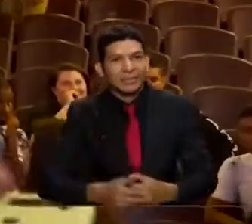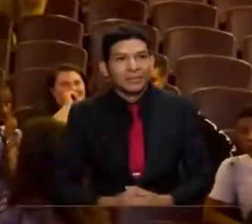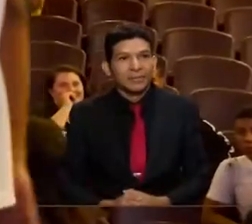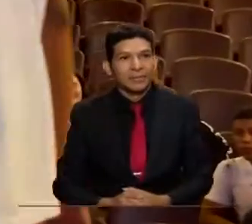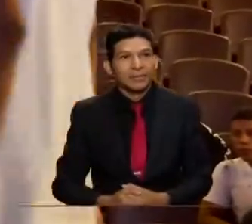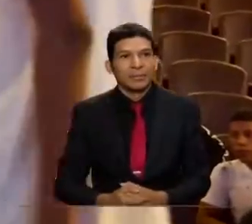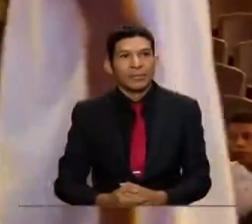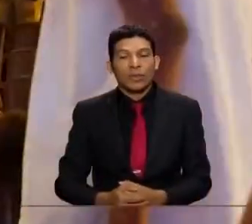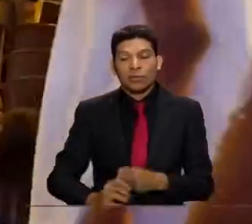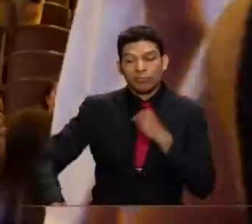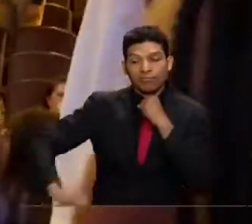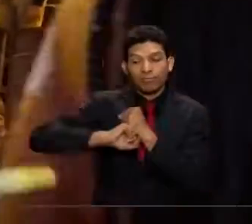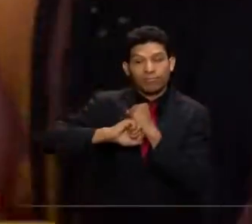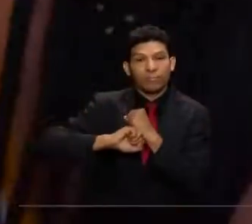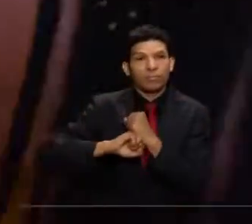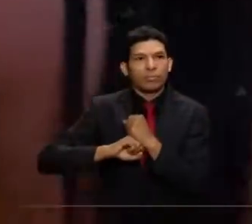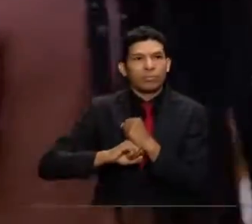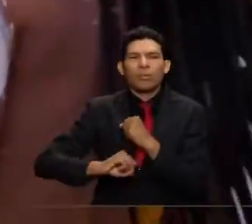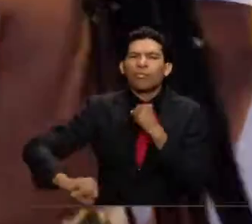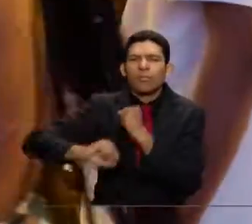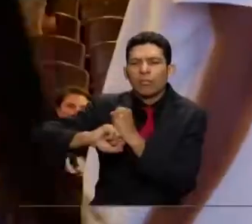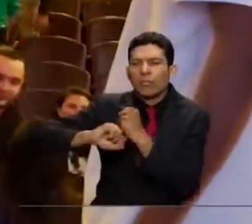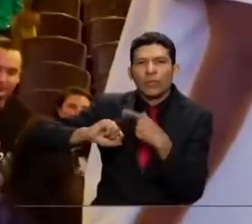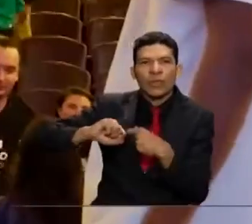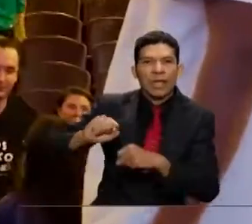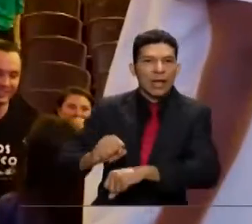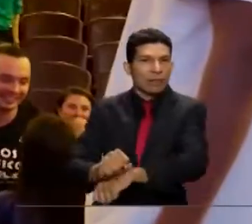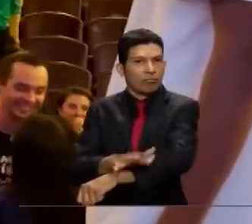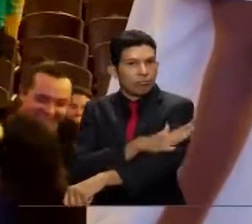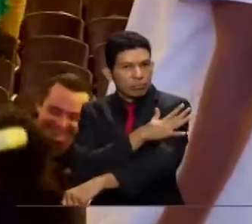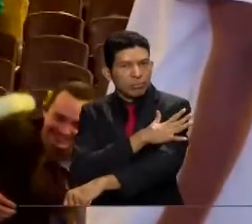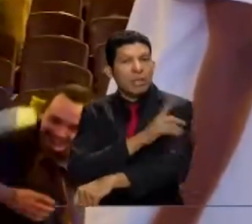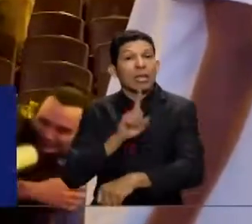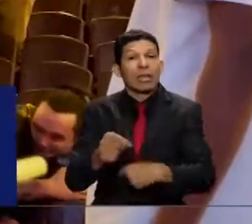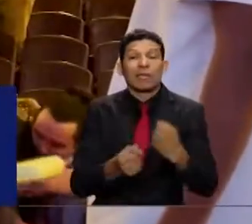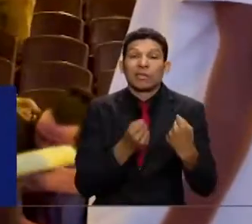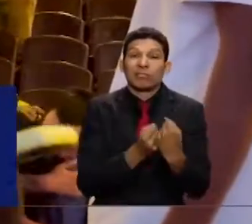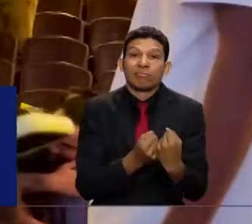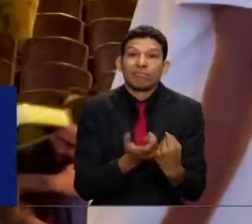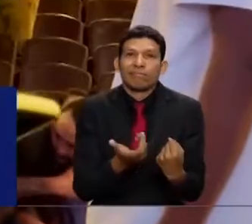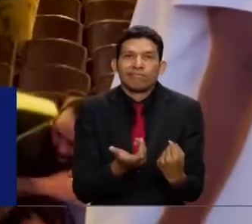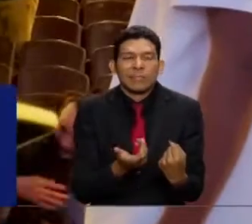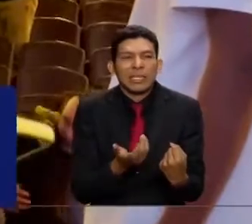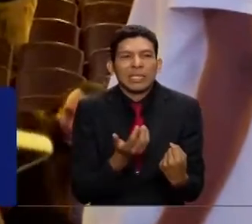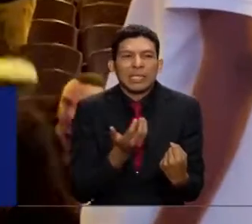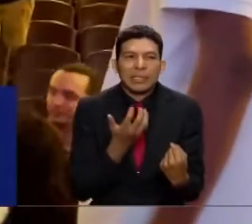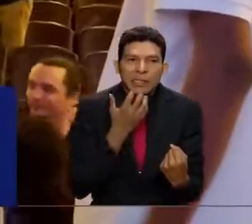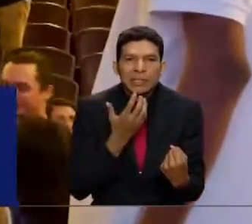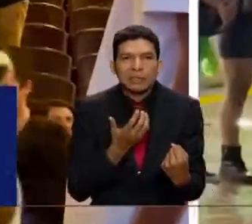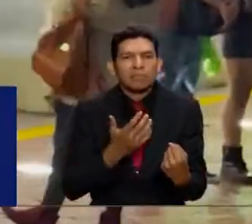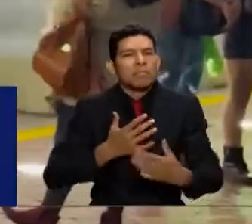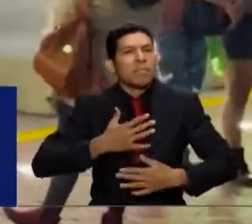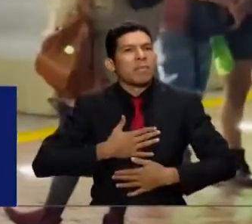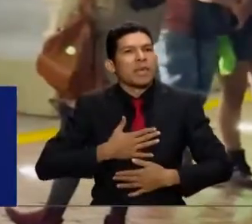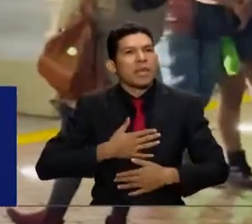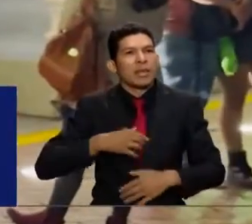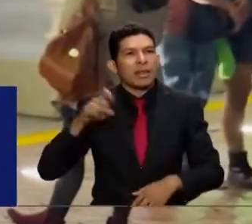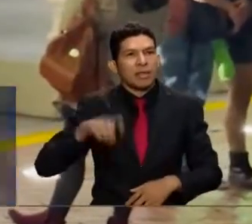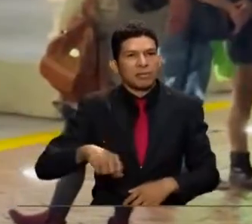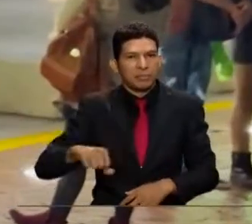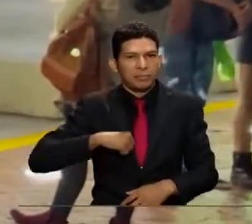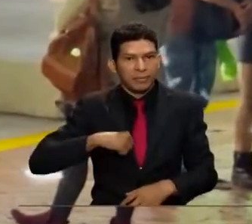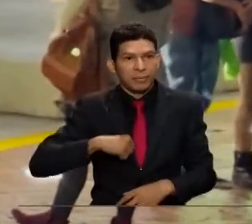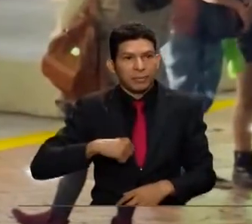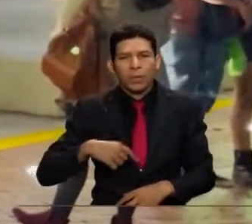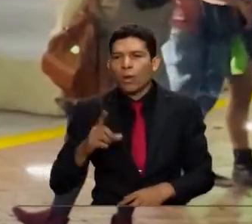me han brindado todo el apoyo, cuando digo apoyo me refiero emocional y también apoyo sobre lo que yo debo de tener. De ellos todos